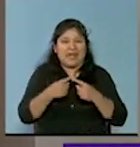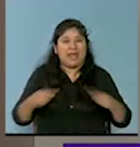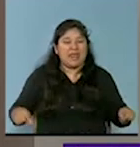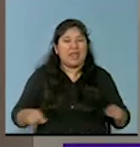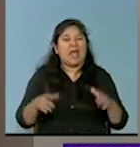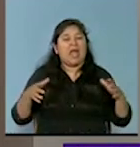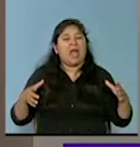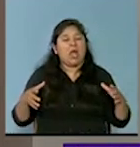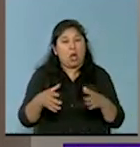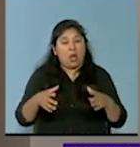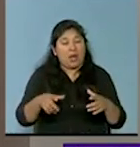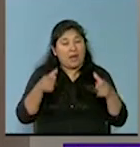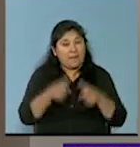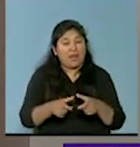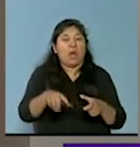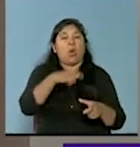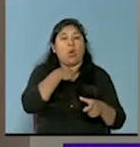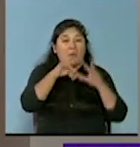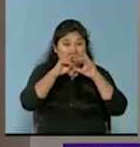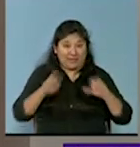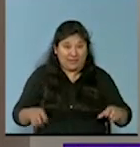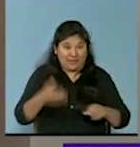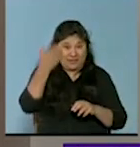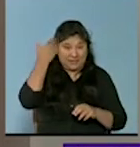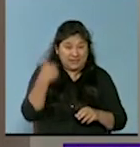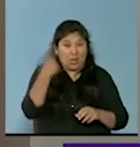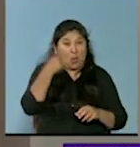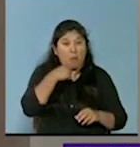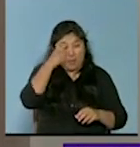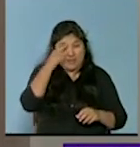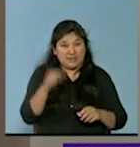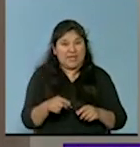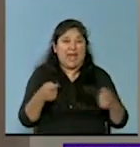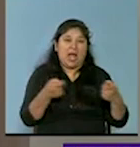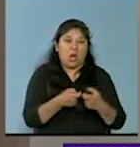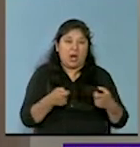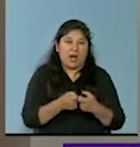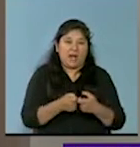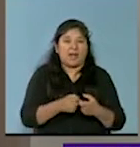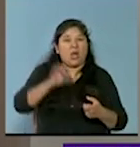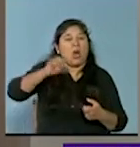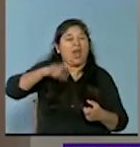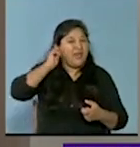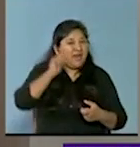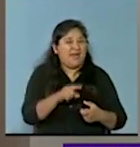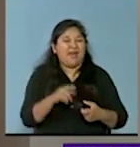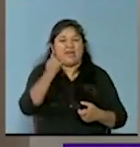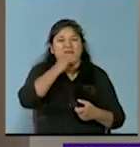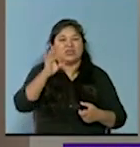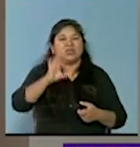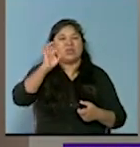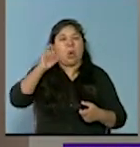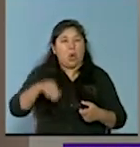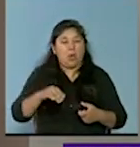situación de las personas de calle donde la organización la ong zoom salió con los integrantes